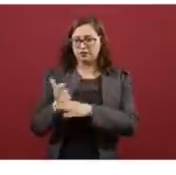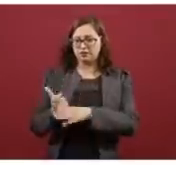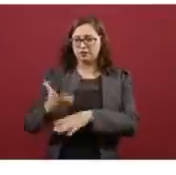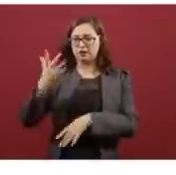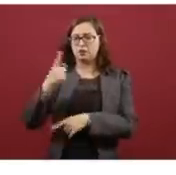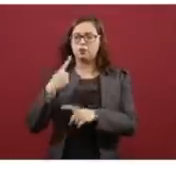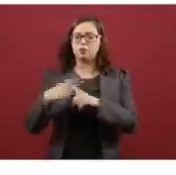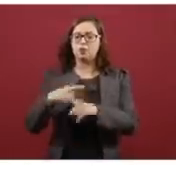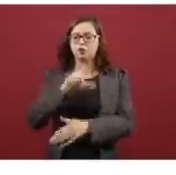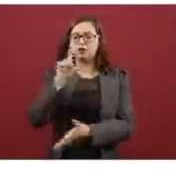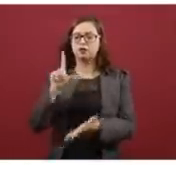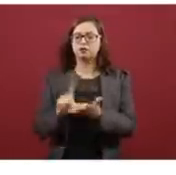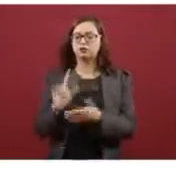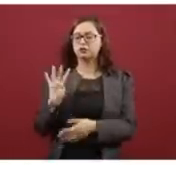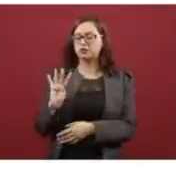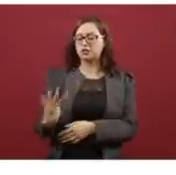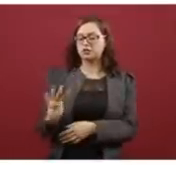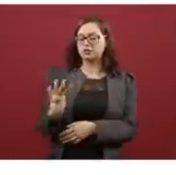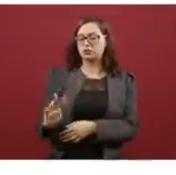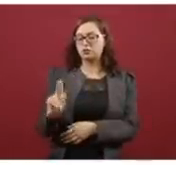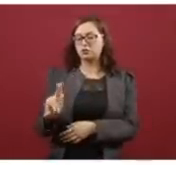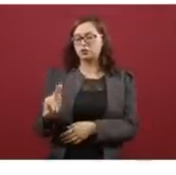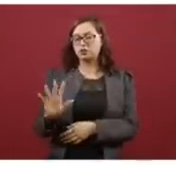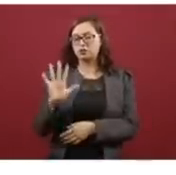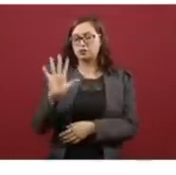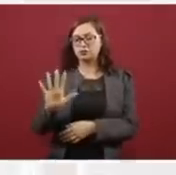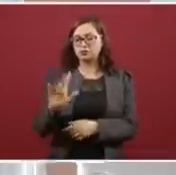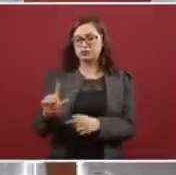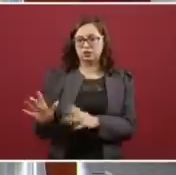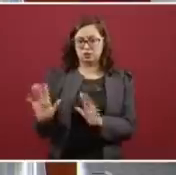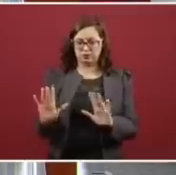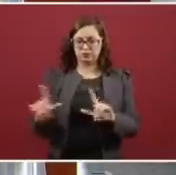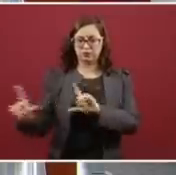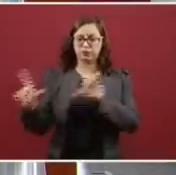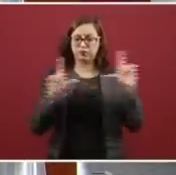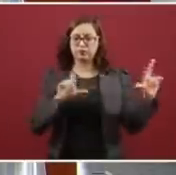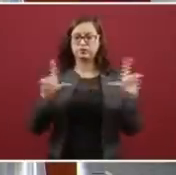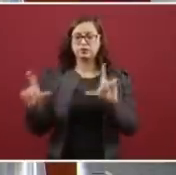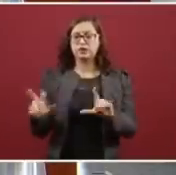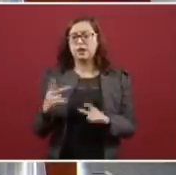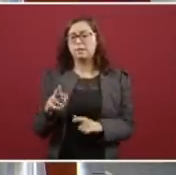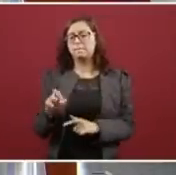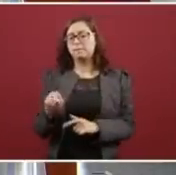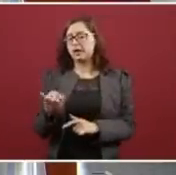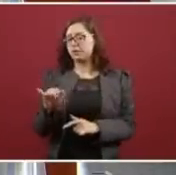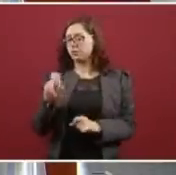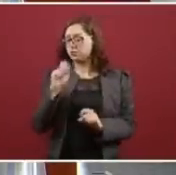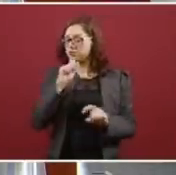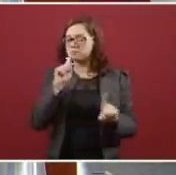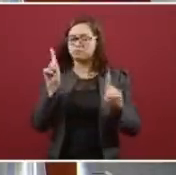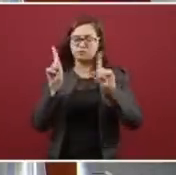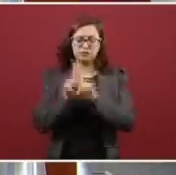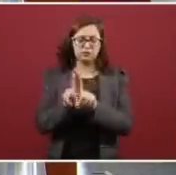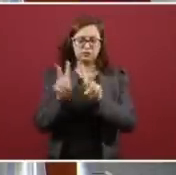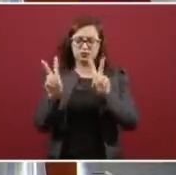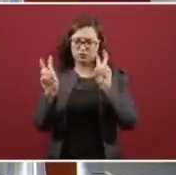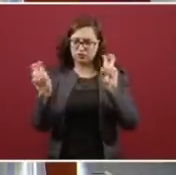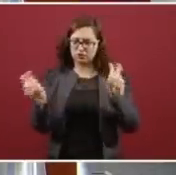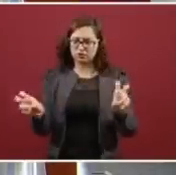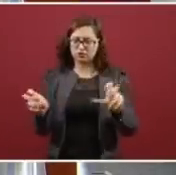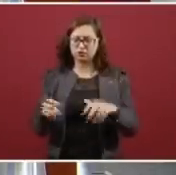de 1985 gasolina magna nos pasamos a la premium se repite el mismo ejercicio